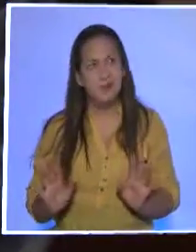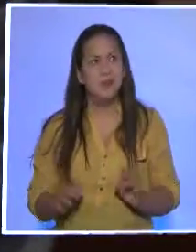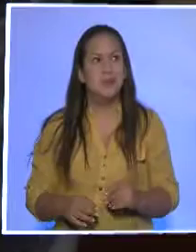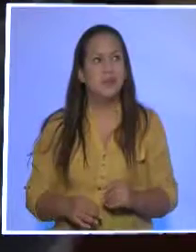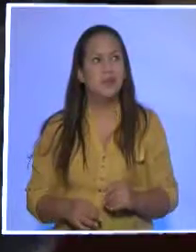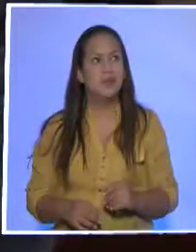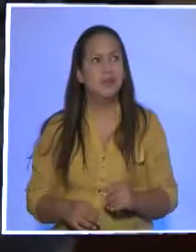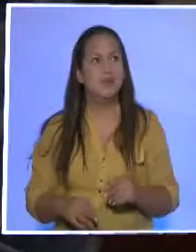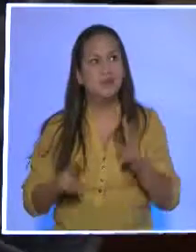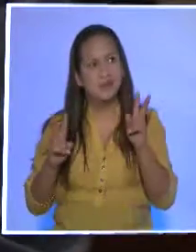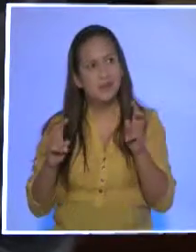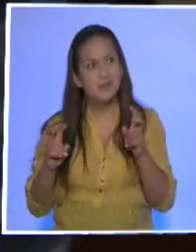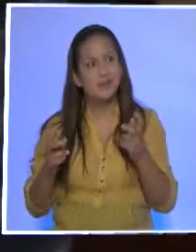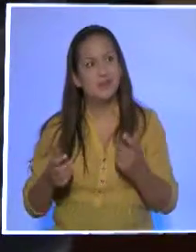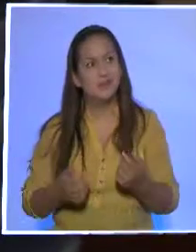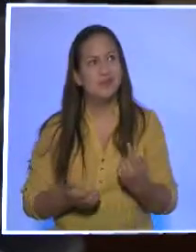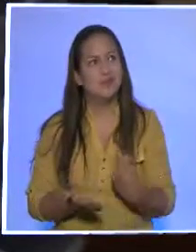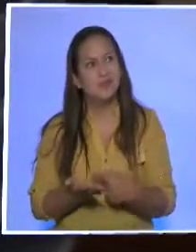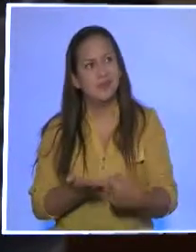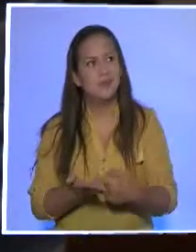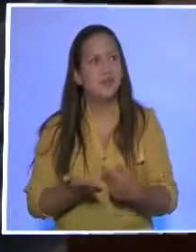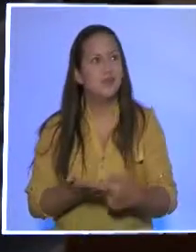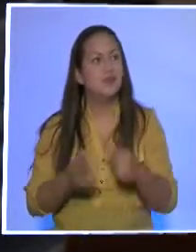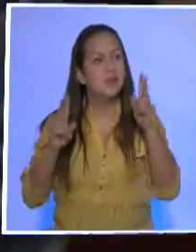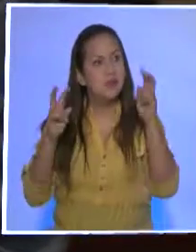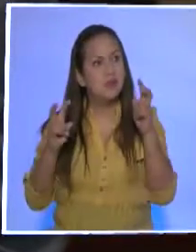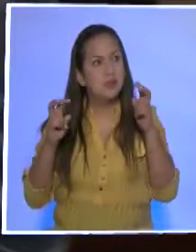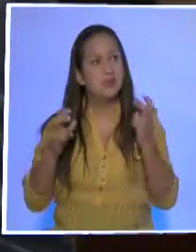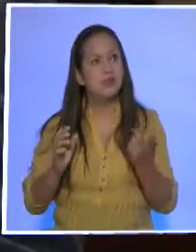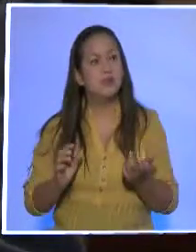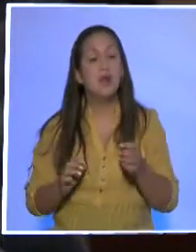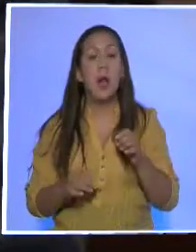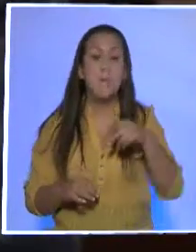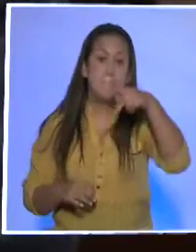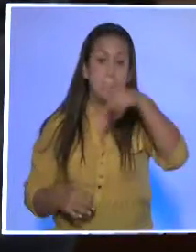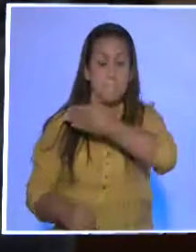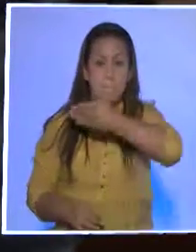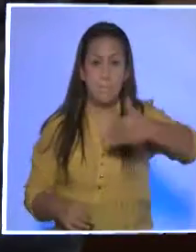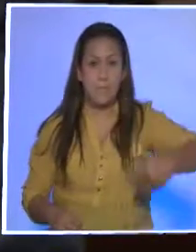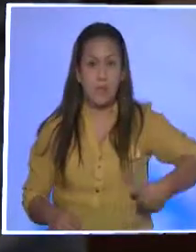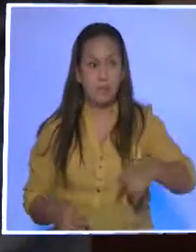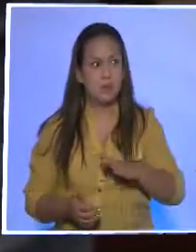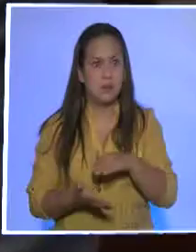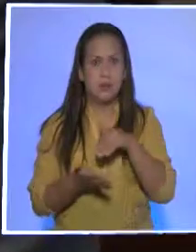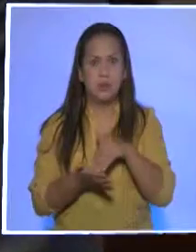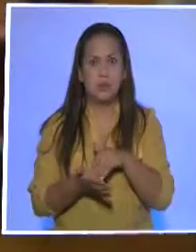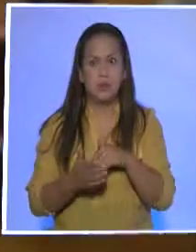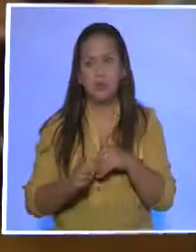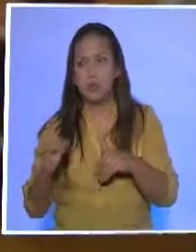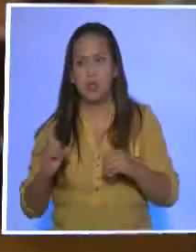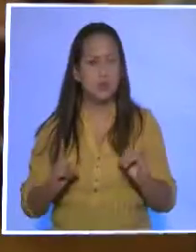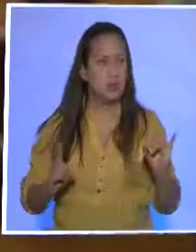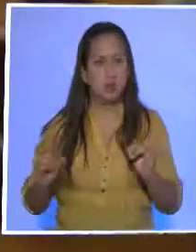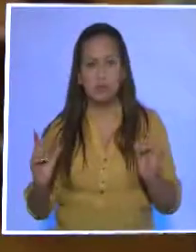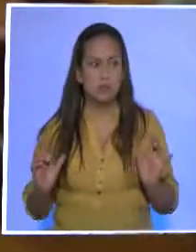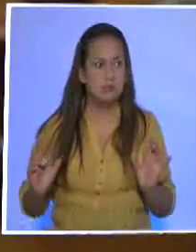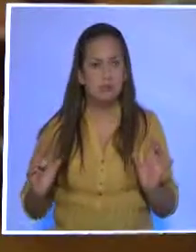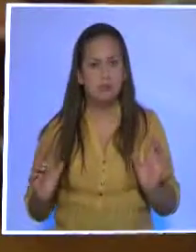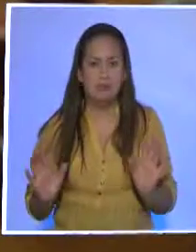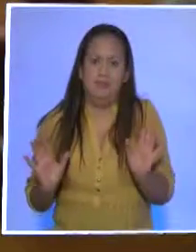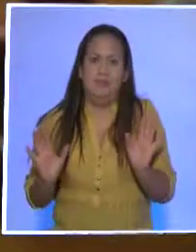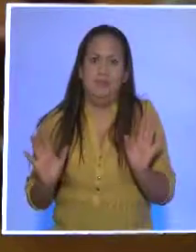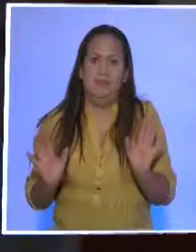creo que es un poco discutible el tema de si el presidente humala está del centro hacia el derecho del centro ese izquierda por eso no sabemos pero